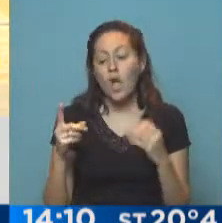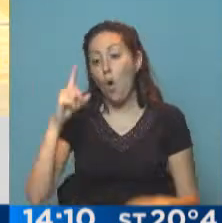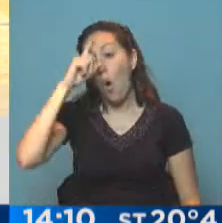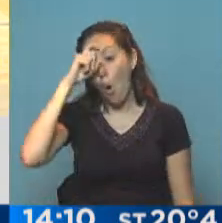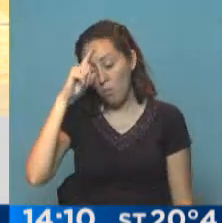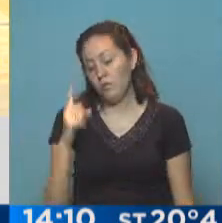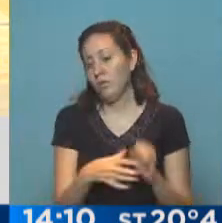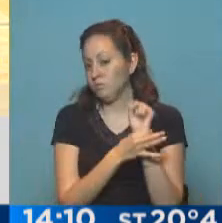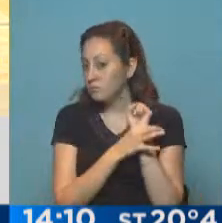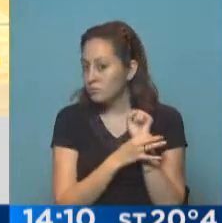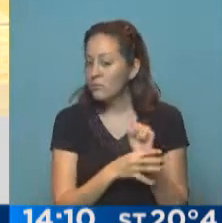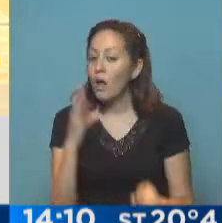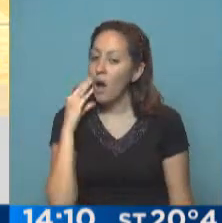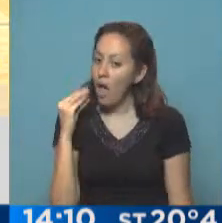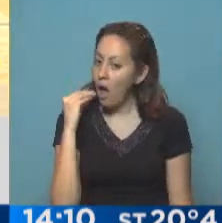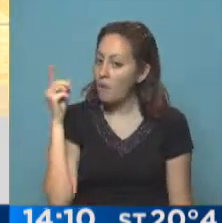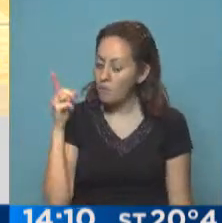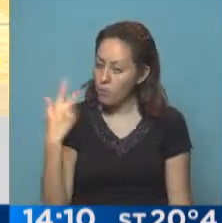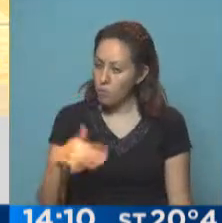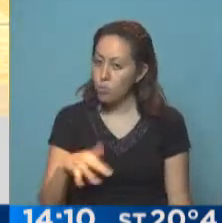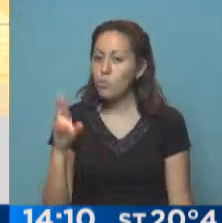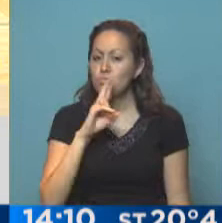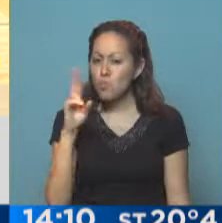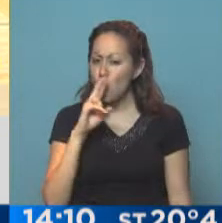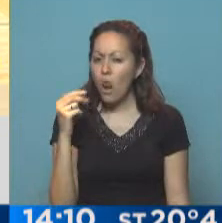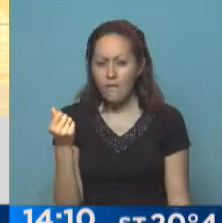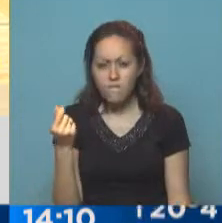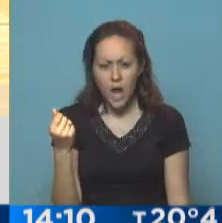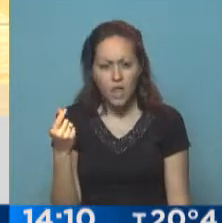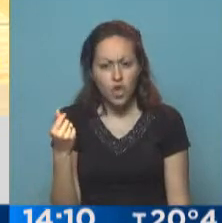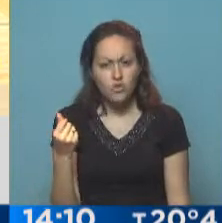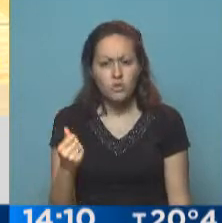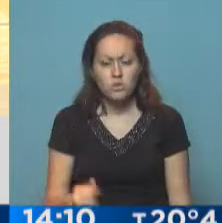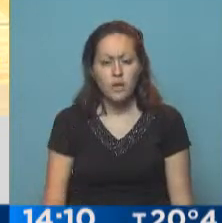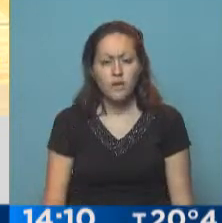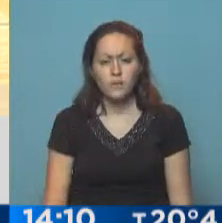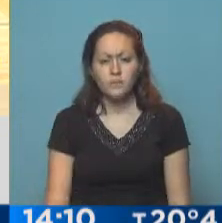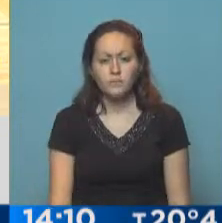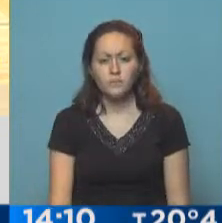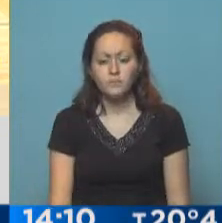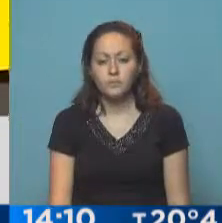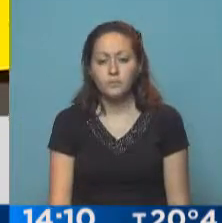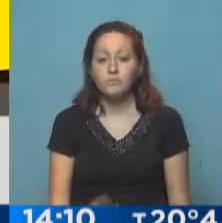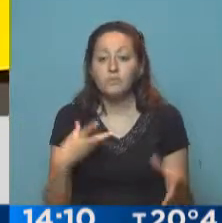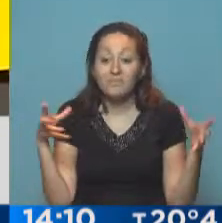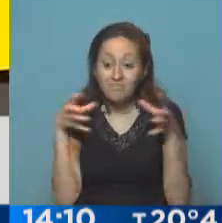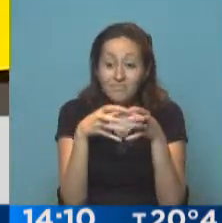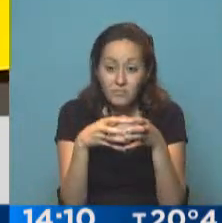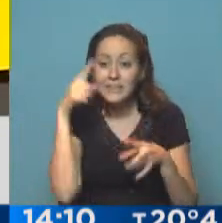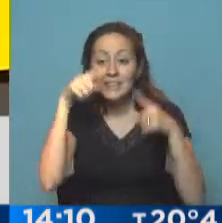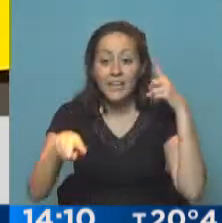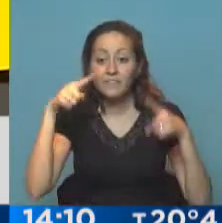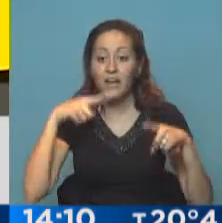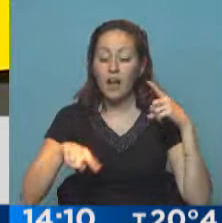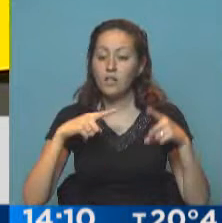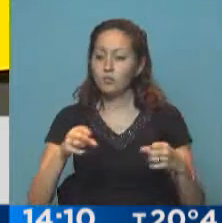los más grandes de la Ciudad de Buenos Aires, una mujer valiosa, digamos, es un gabinete diverso, muy